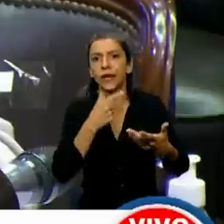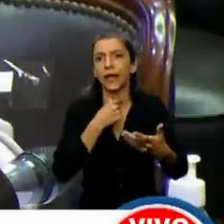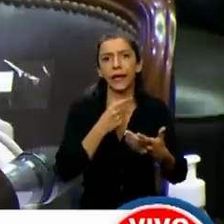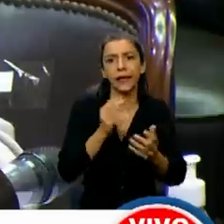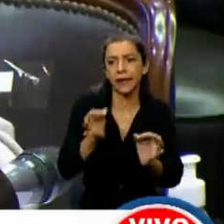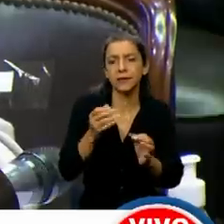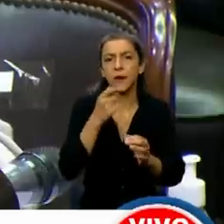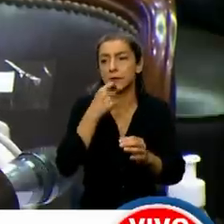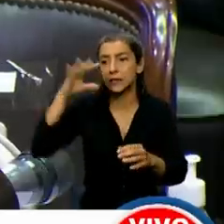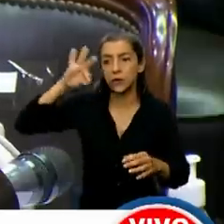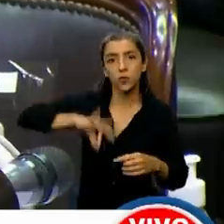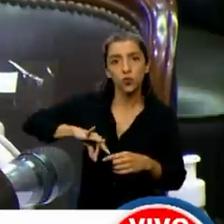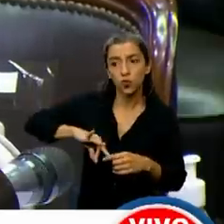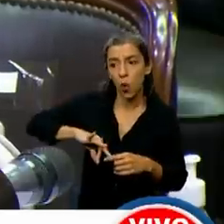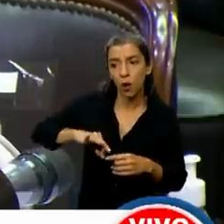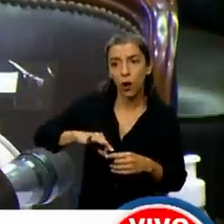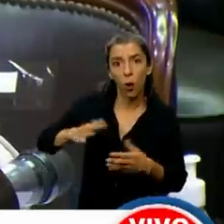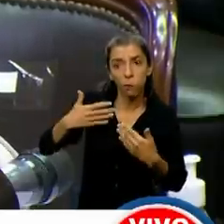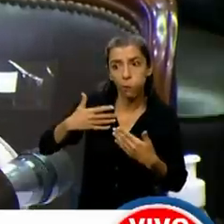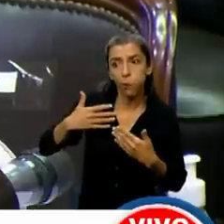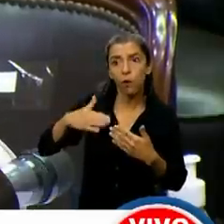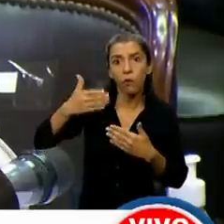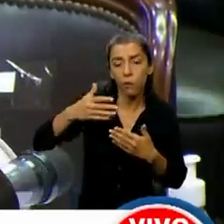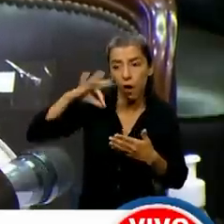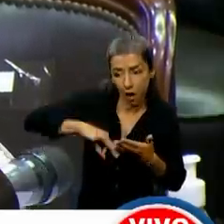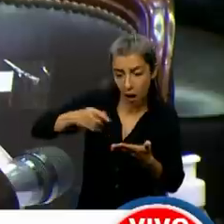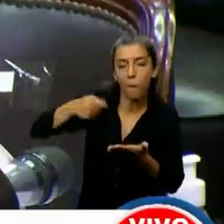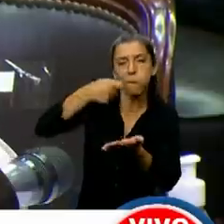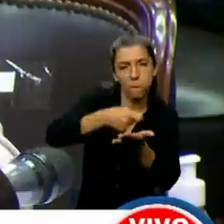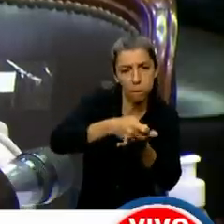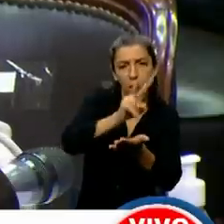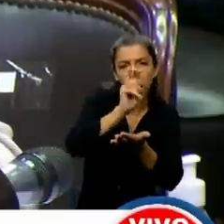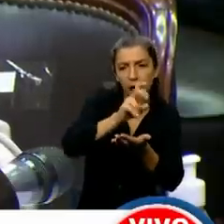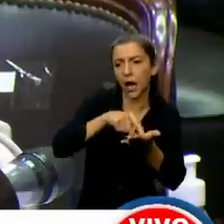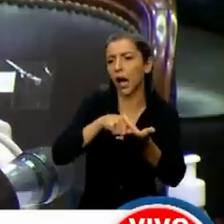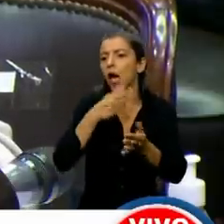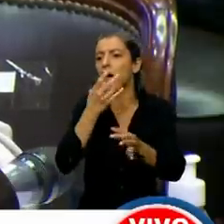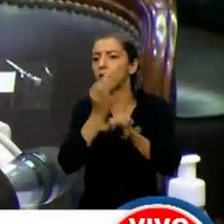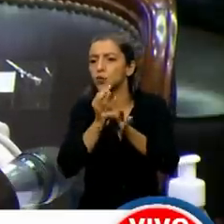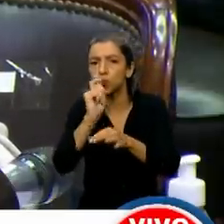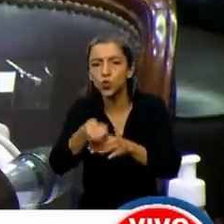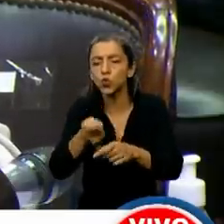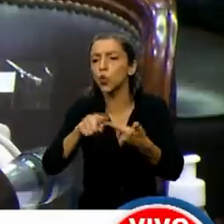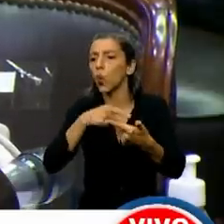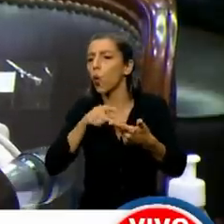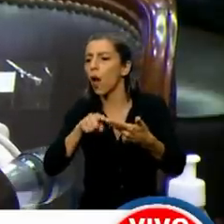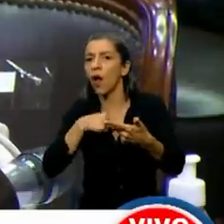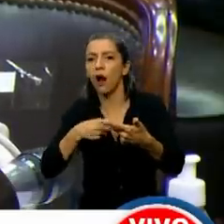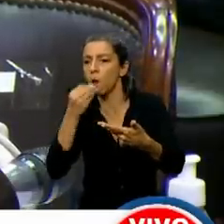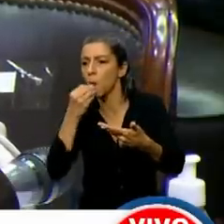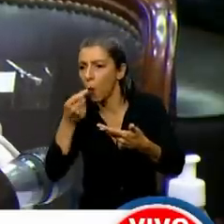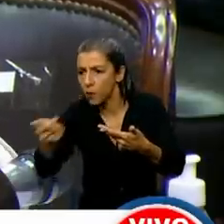alcanzar para pagar las cuentas para pagar el alquiler para mandar a sus hijos a la escuela para comprar alimentos